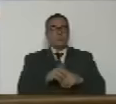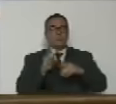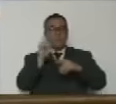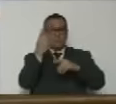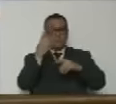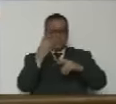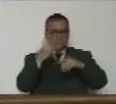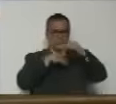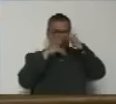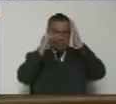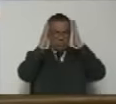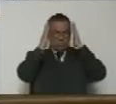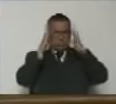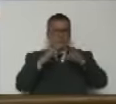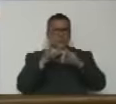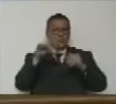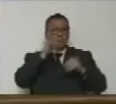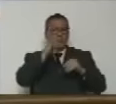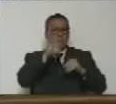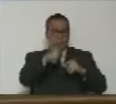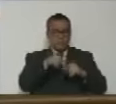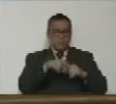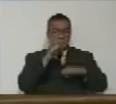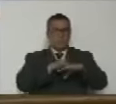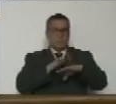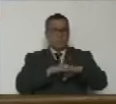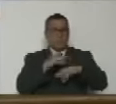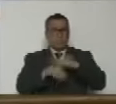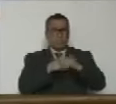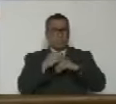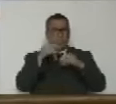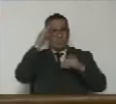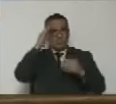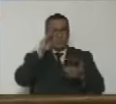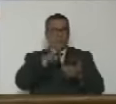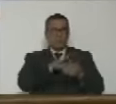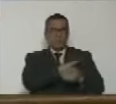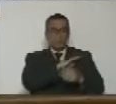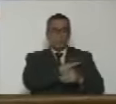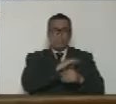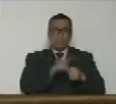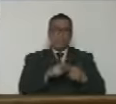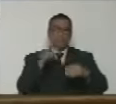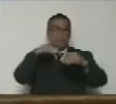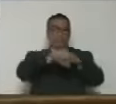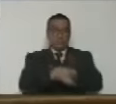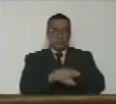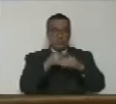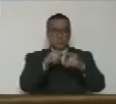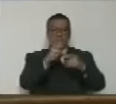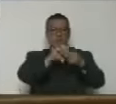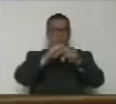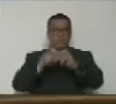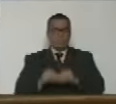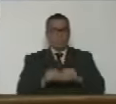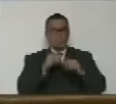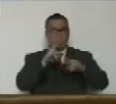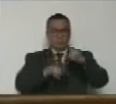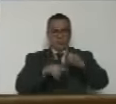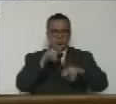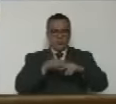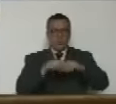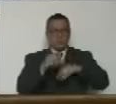preeminencia en su atención e informarán sobre los asuntos bajo su competencia, debiendo incorporarlas en el diseño,